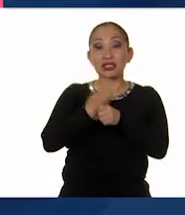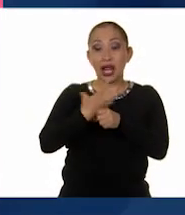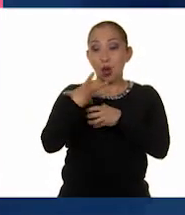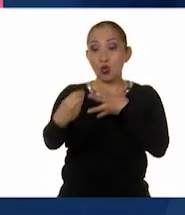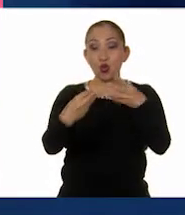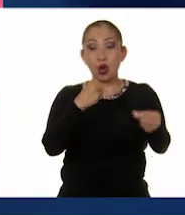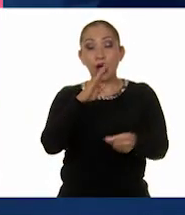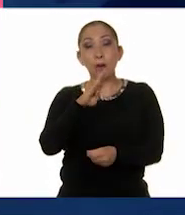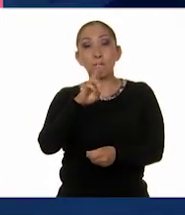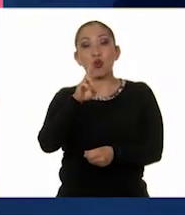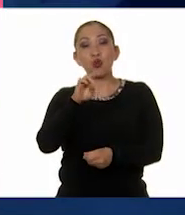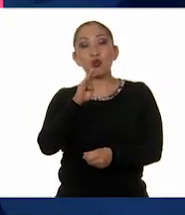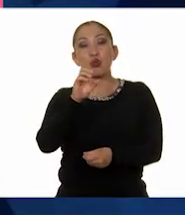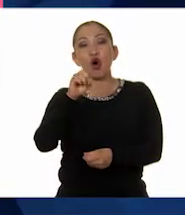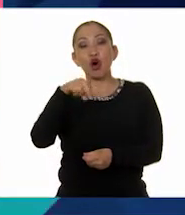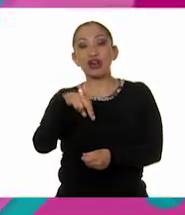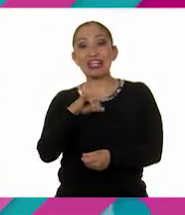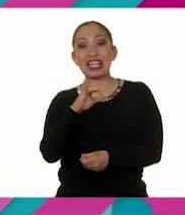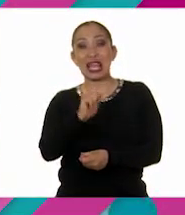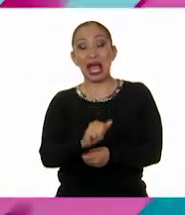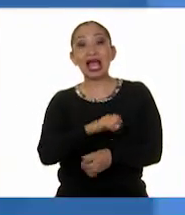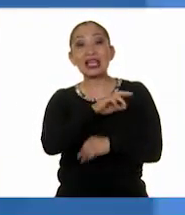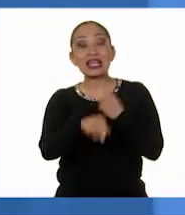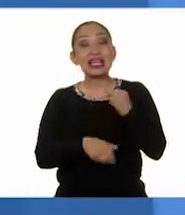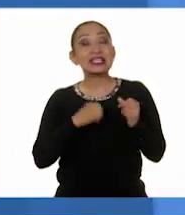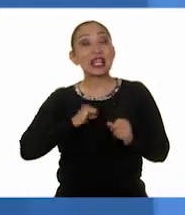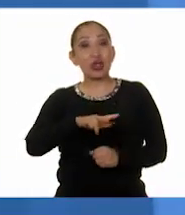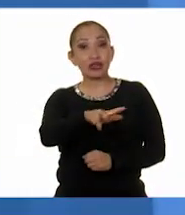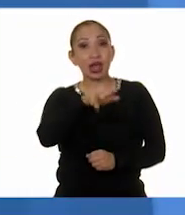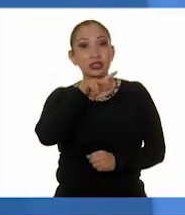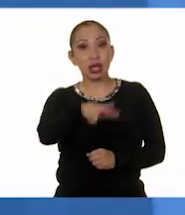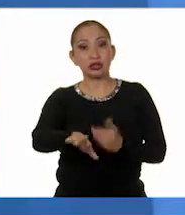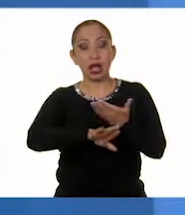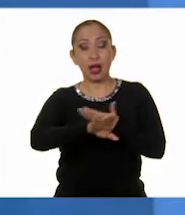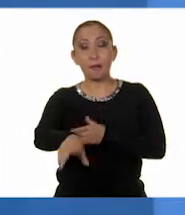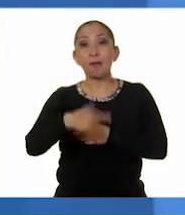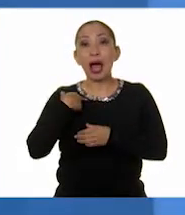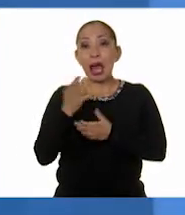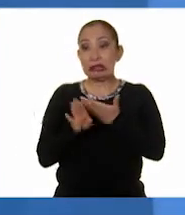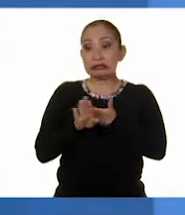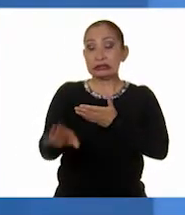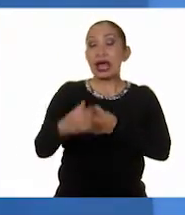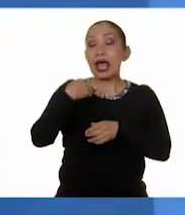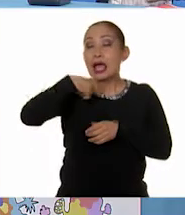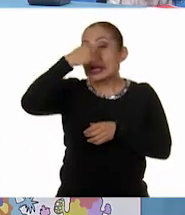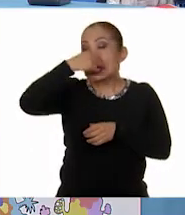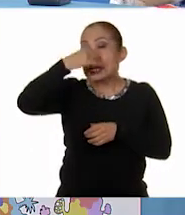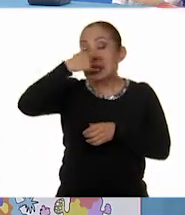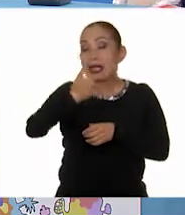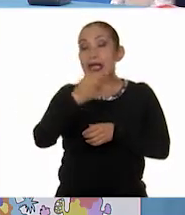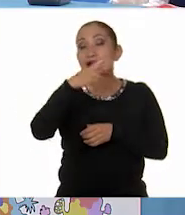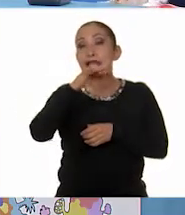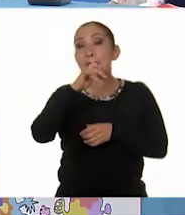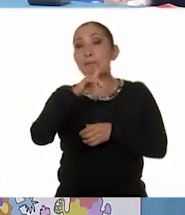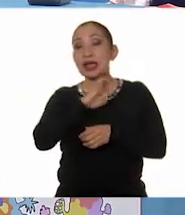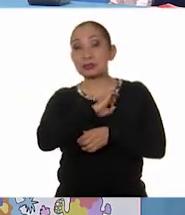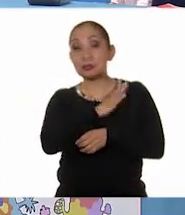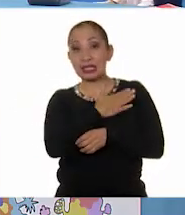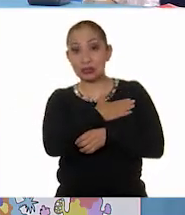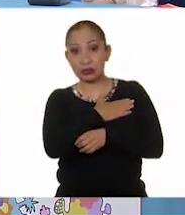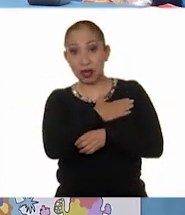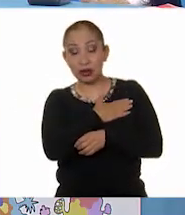en 1918 se usaron por todo el mundo para protegerse de la gripe española. Así es. Ocurrió